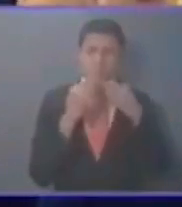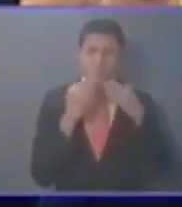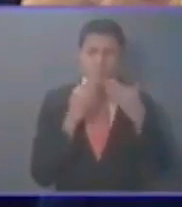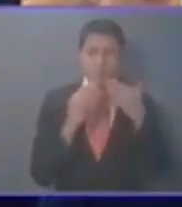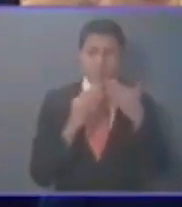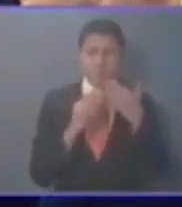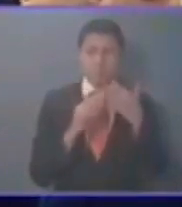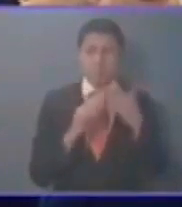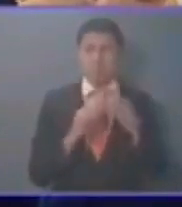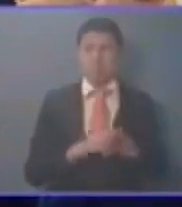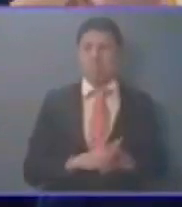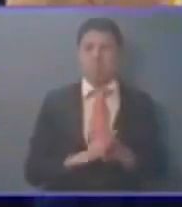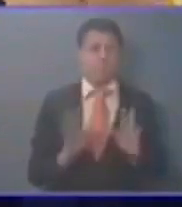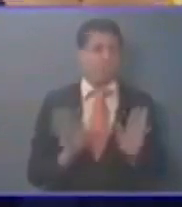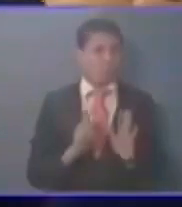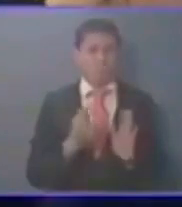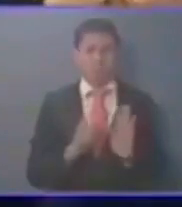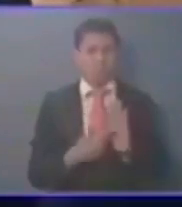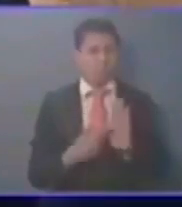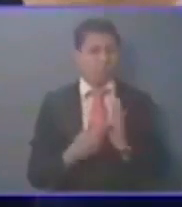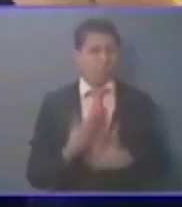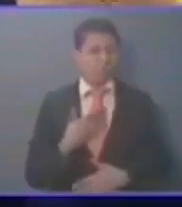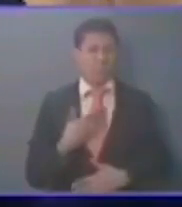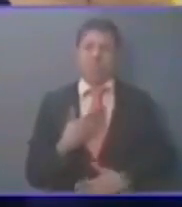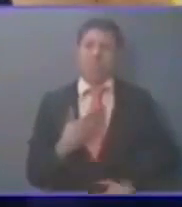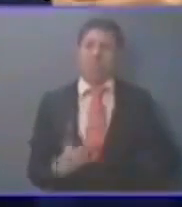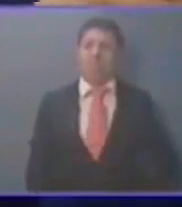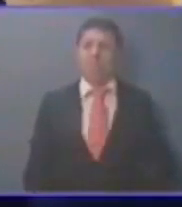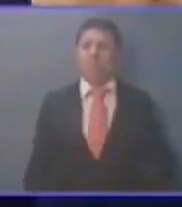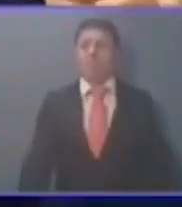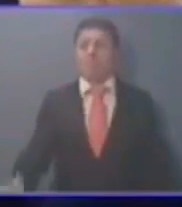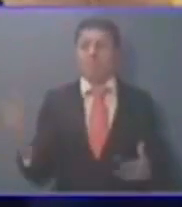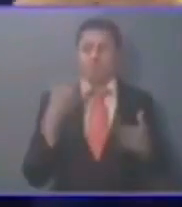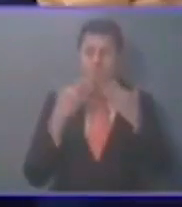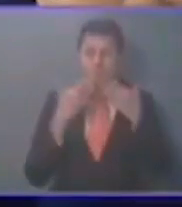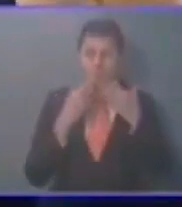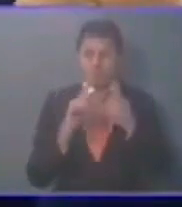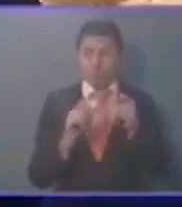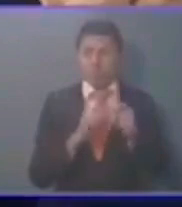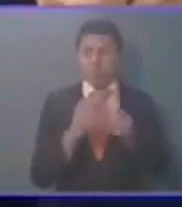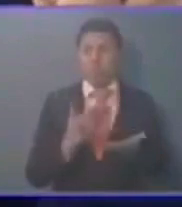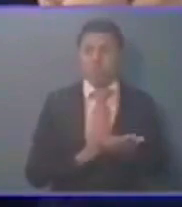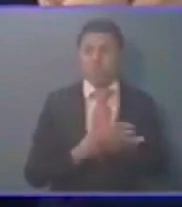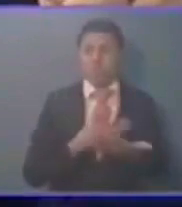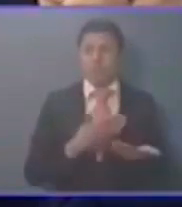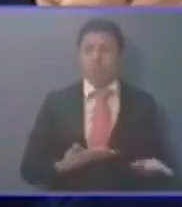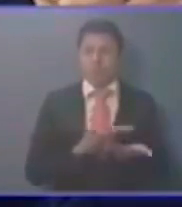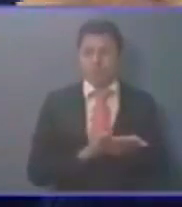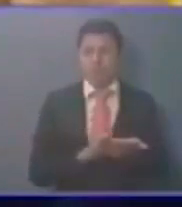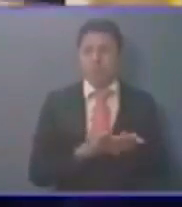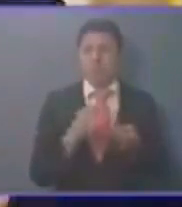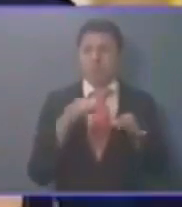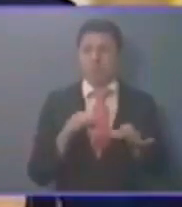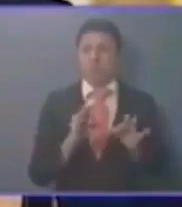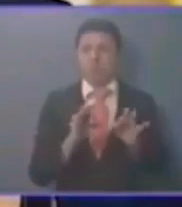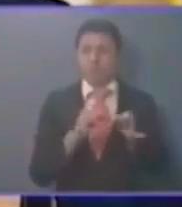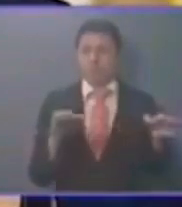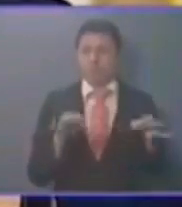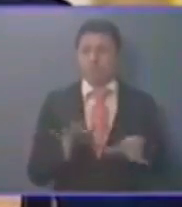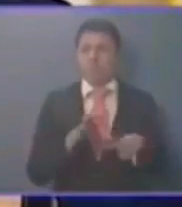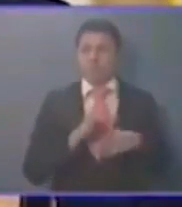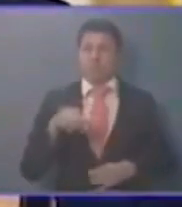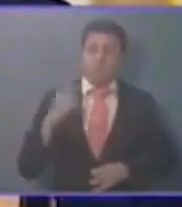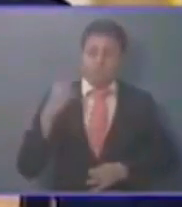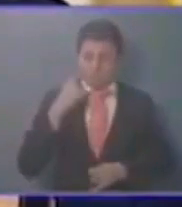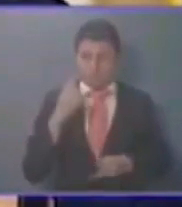los contravirtió, es decir, quedó implícitamente aceptadas mis propuestas. Pero ahorita en el texto final